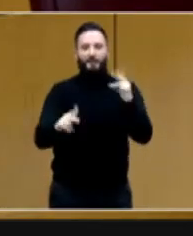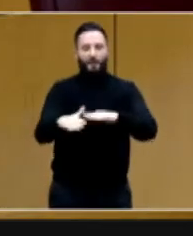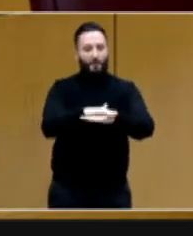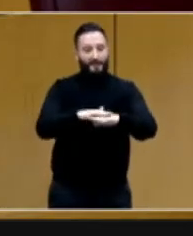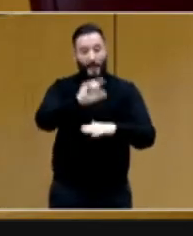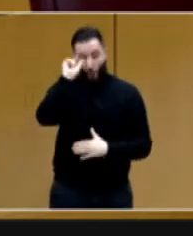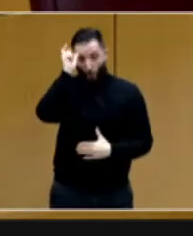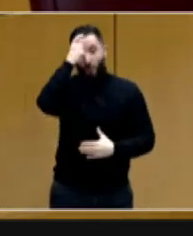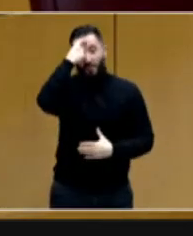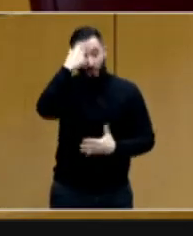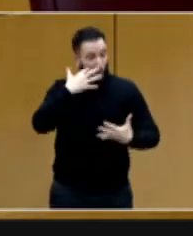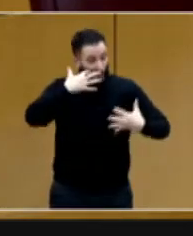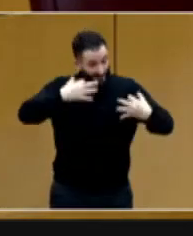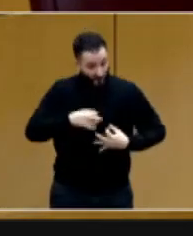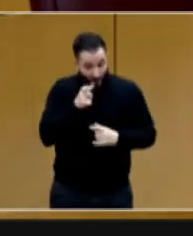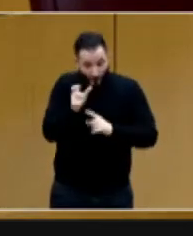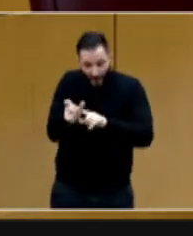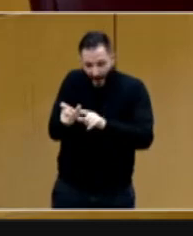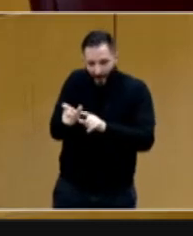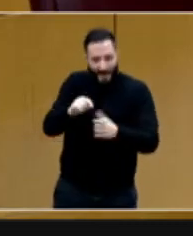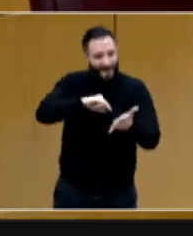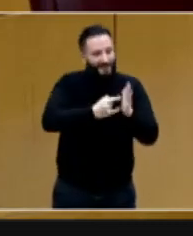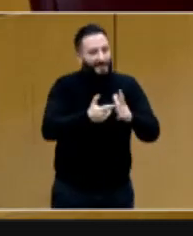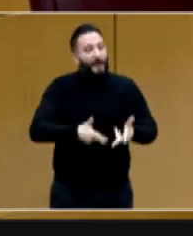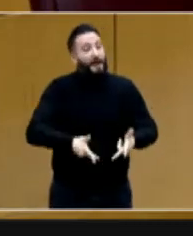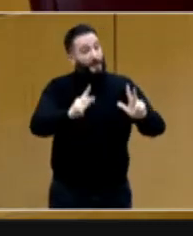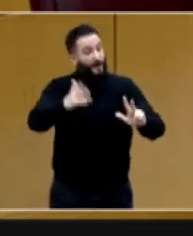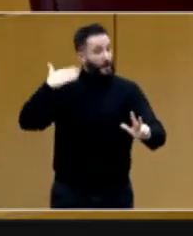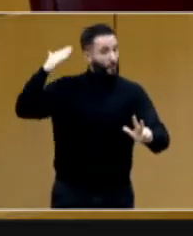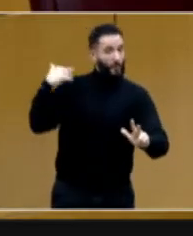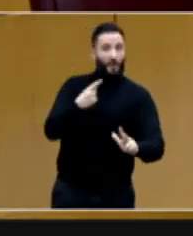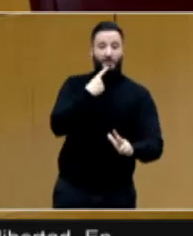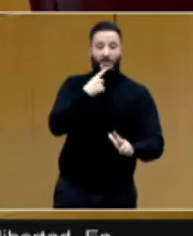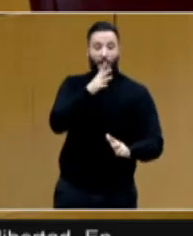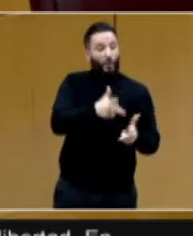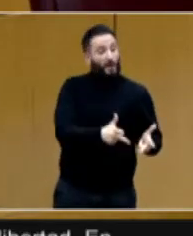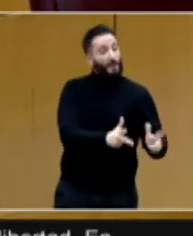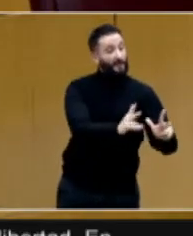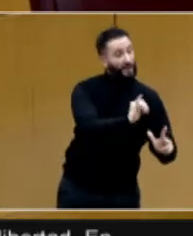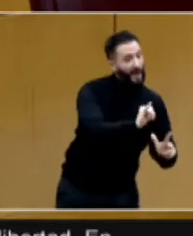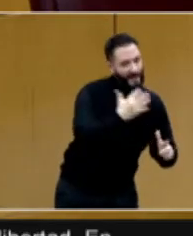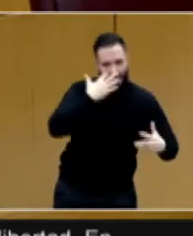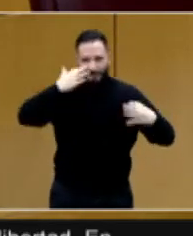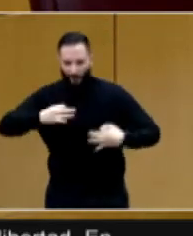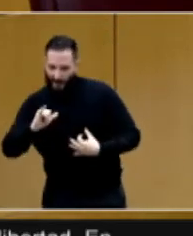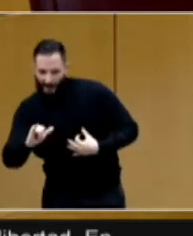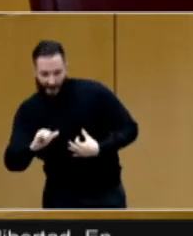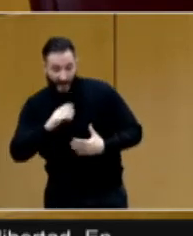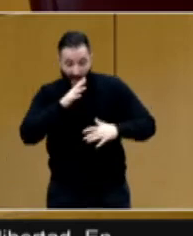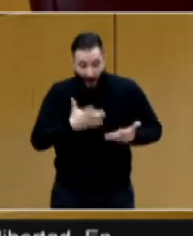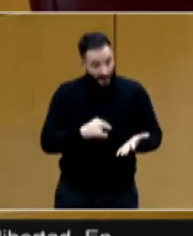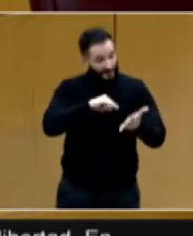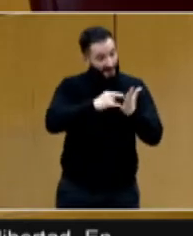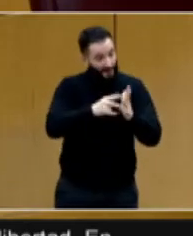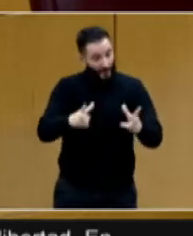concepto de seguridad en el sistema liberal se decía porque hay libertad hay seguridad en el sistema social en el estado social